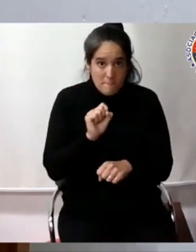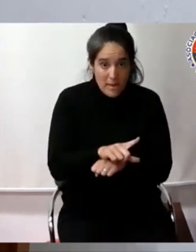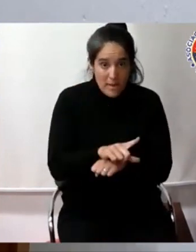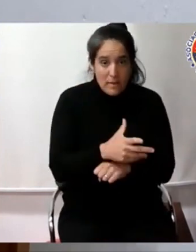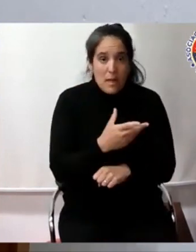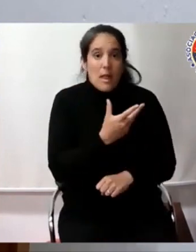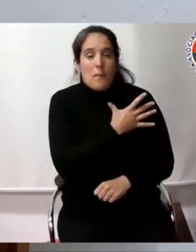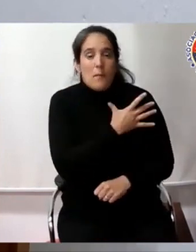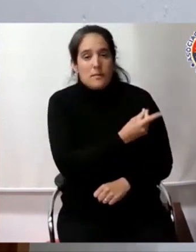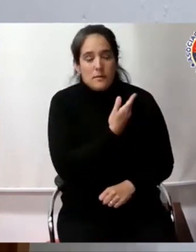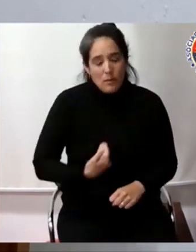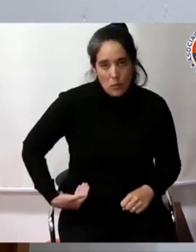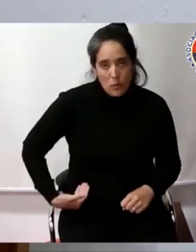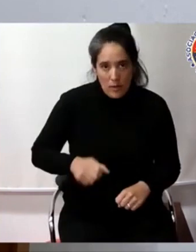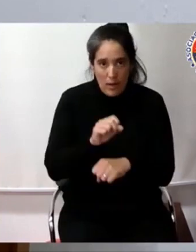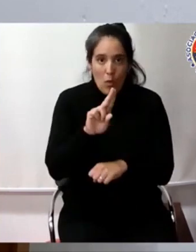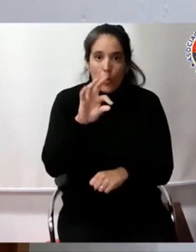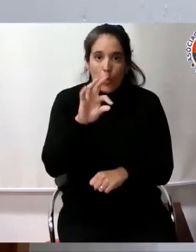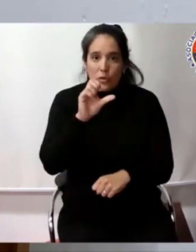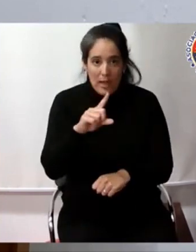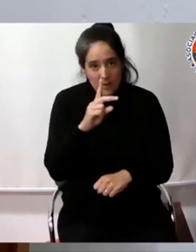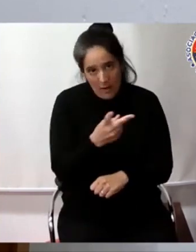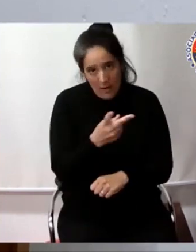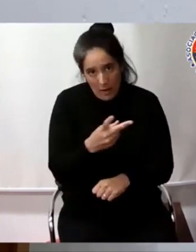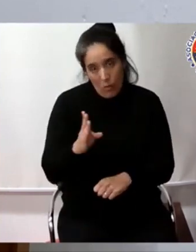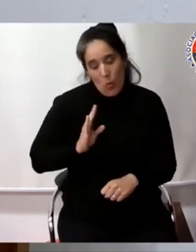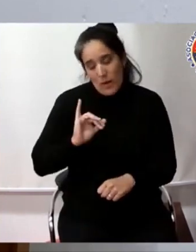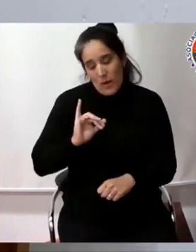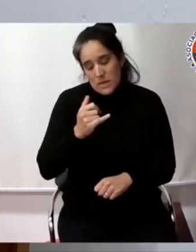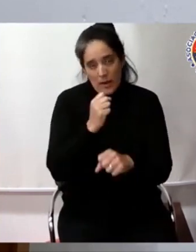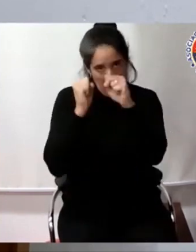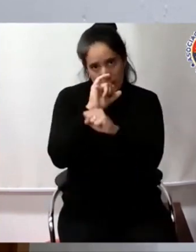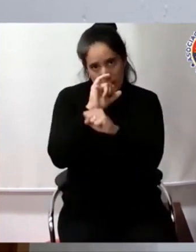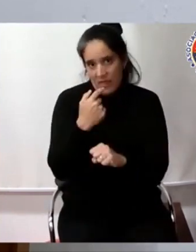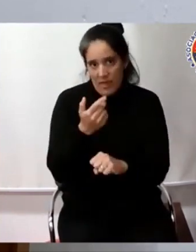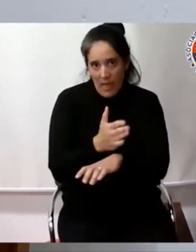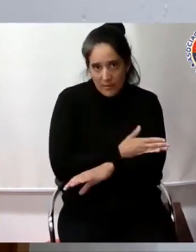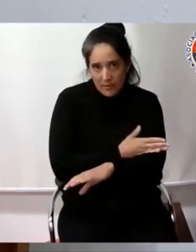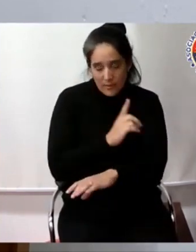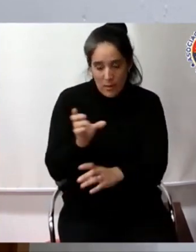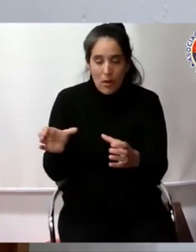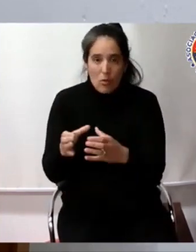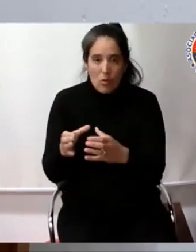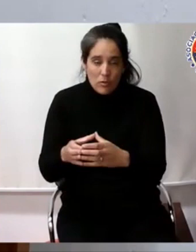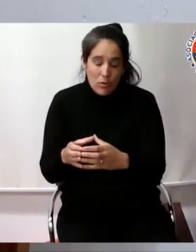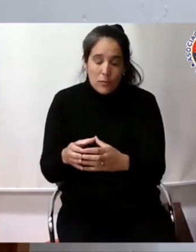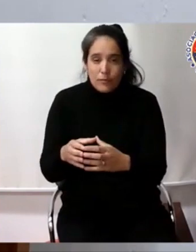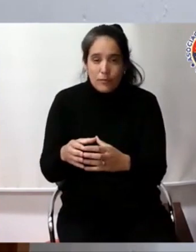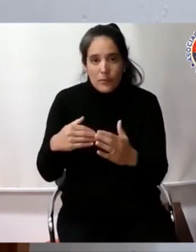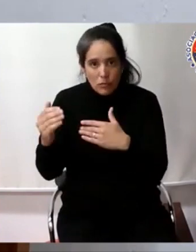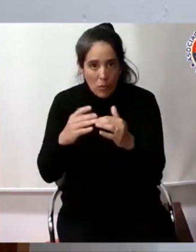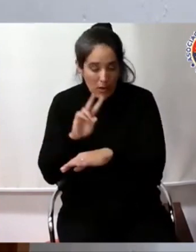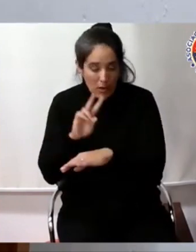ute y al directorio urcea a las ingenieras anteriormente mencionadas la comisión de obra para su seguimiento prensa en general